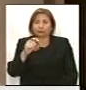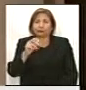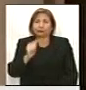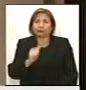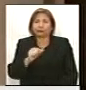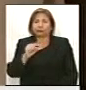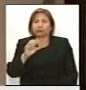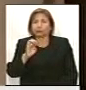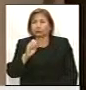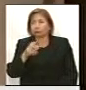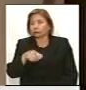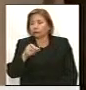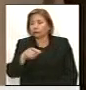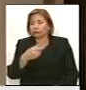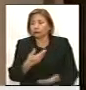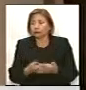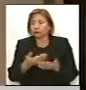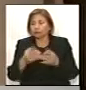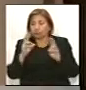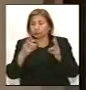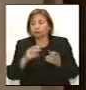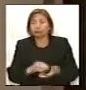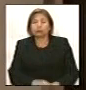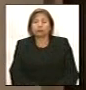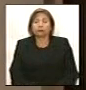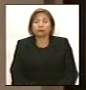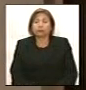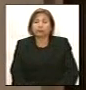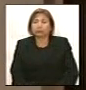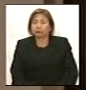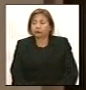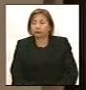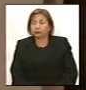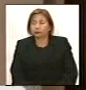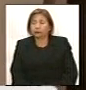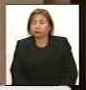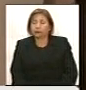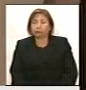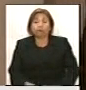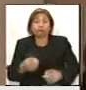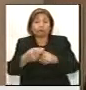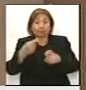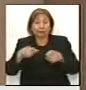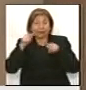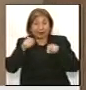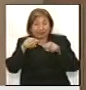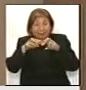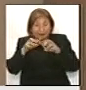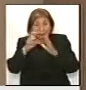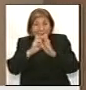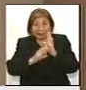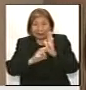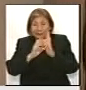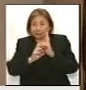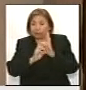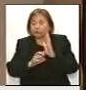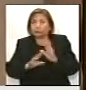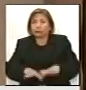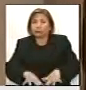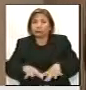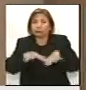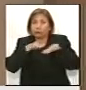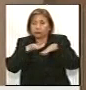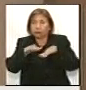cargo del Programa Subsectorial de Irrigaciones. Y ahí en ese plan para el control de inundaciones se